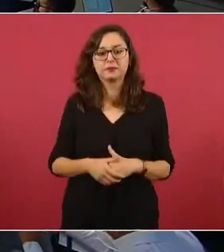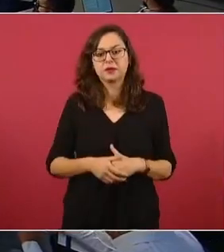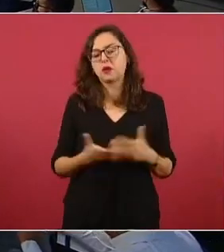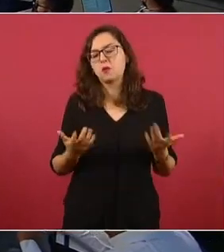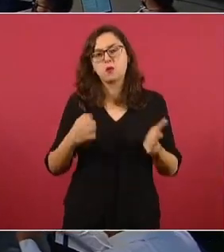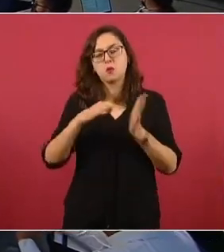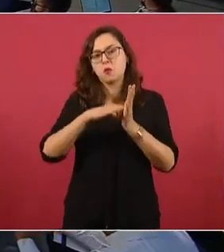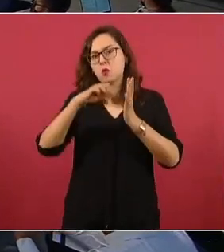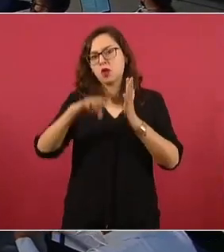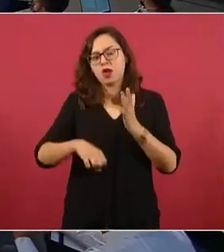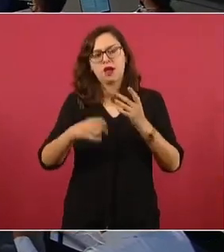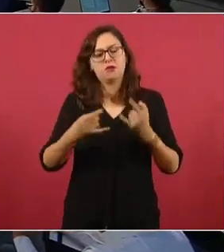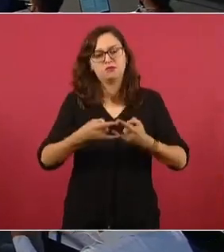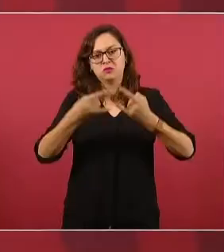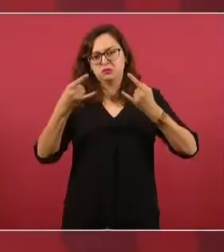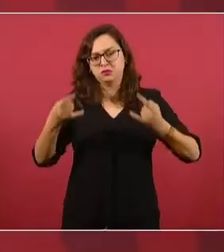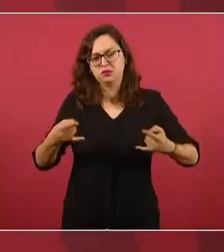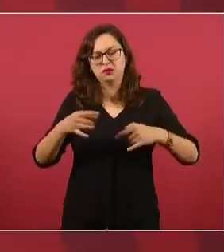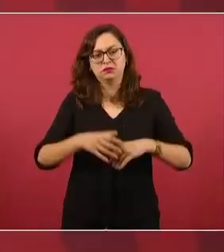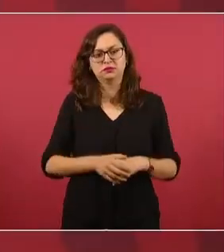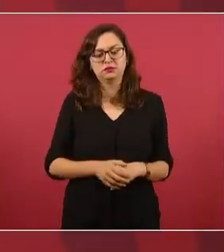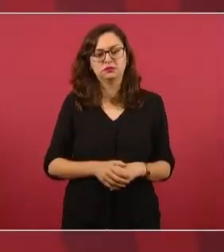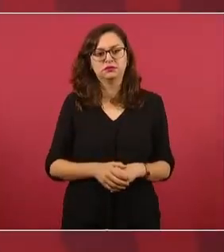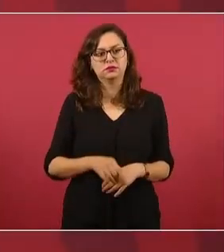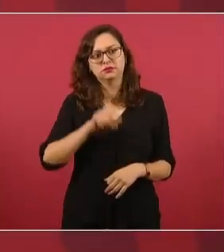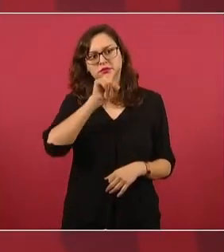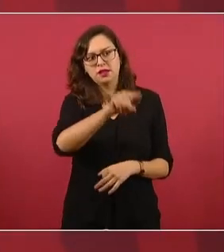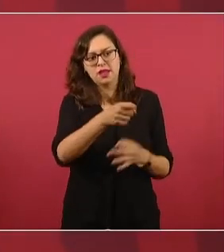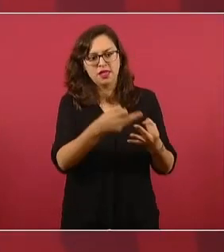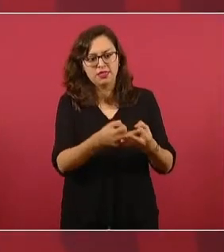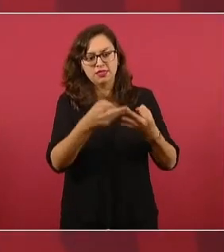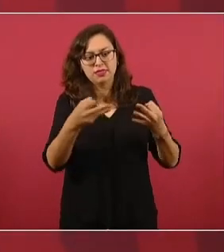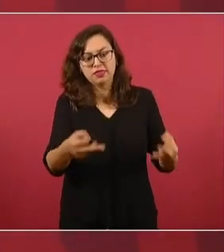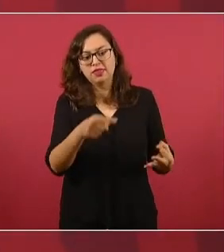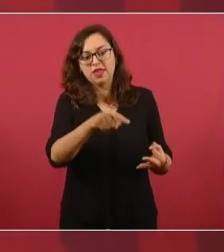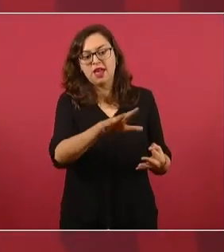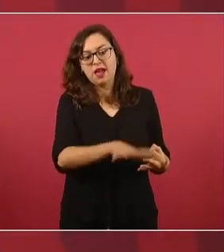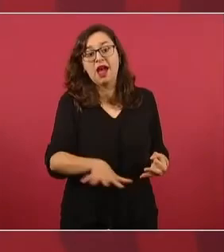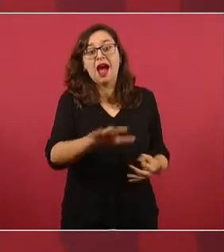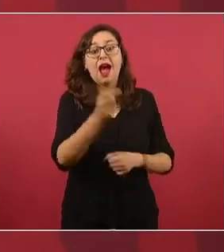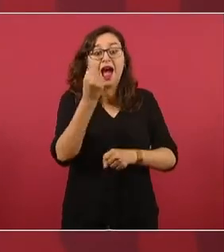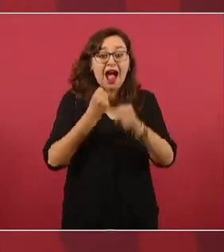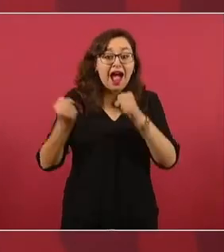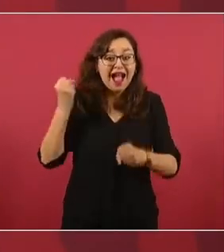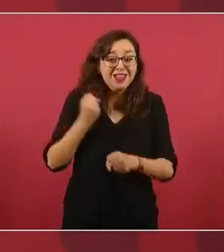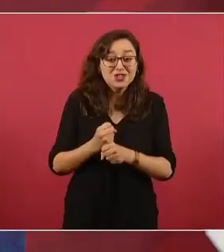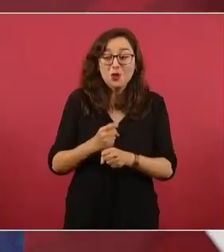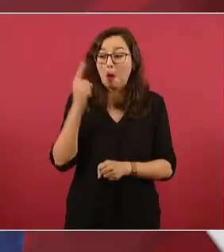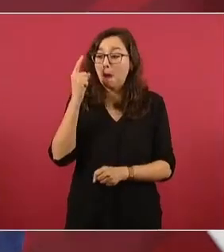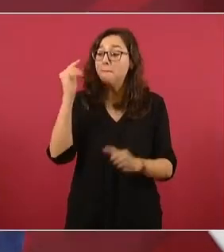expropiación o invasión agraria de 1979